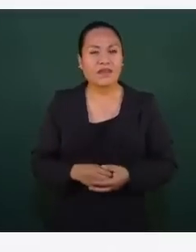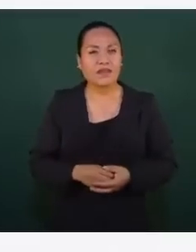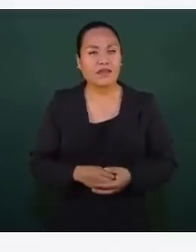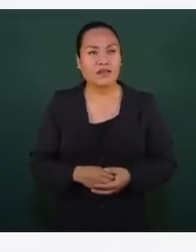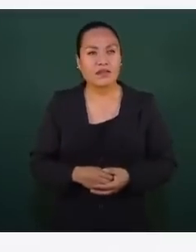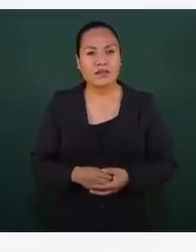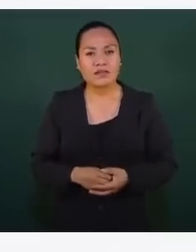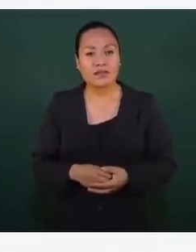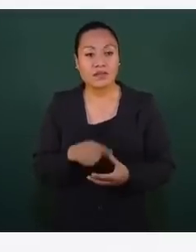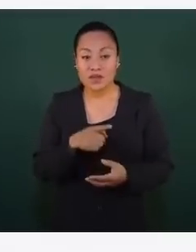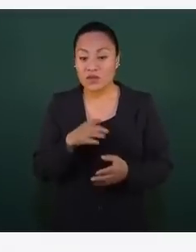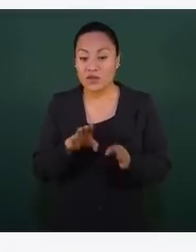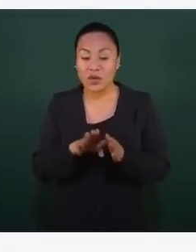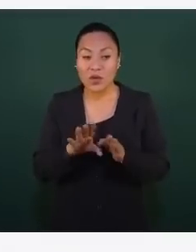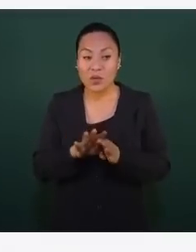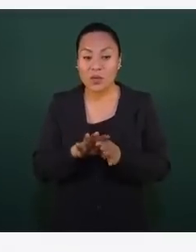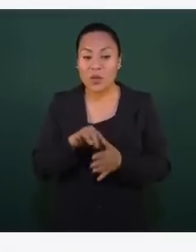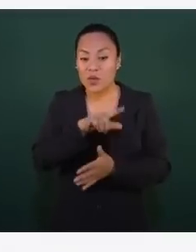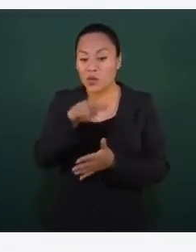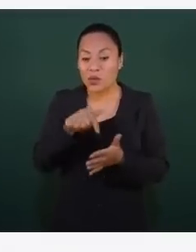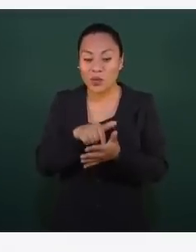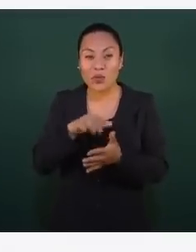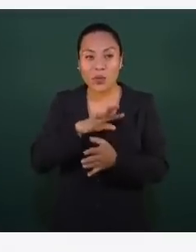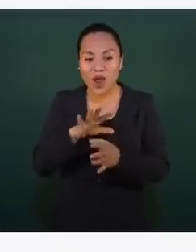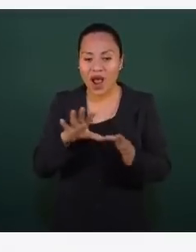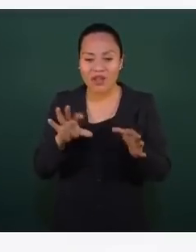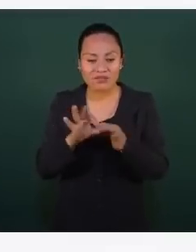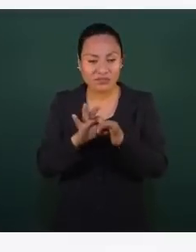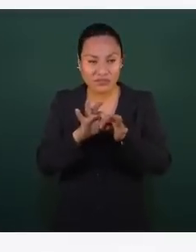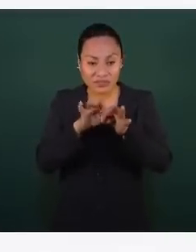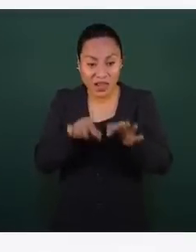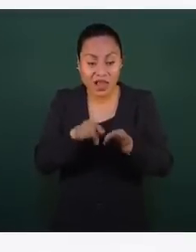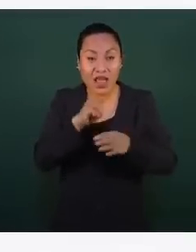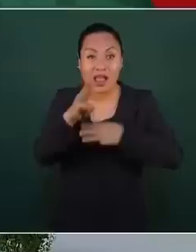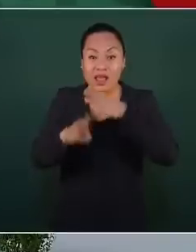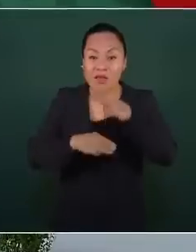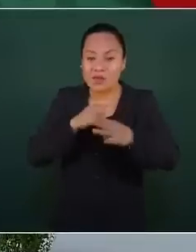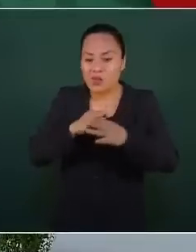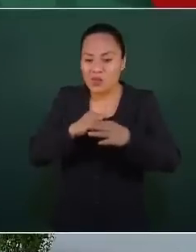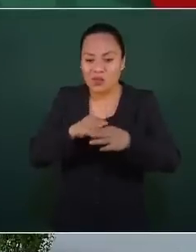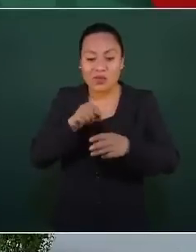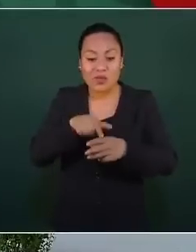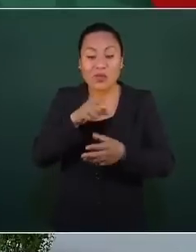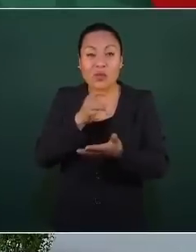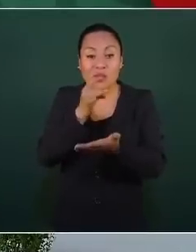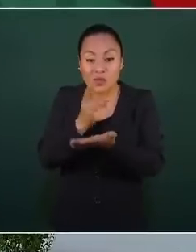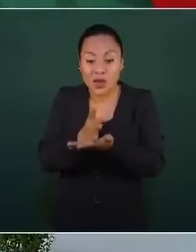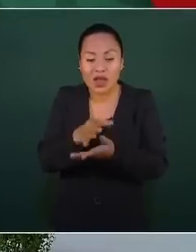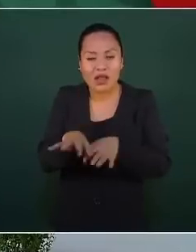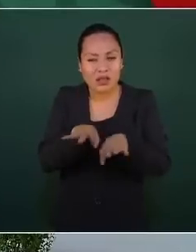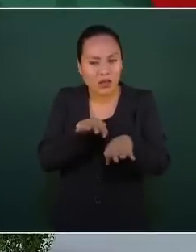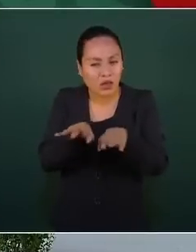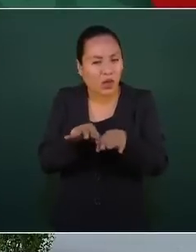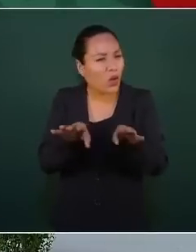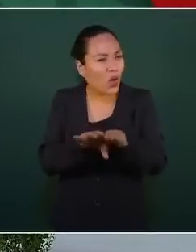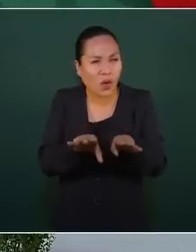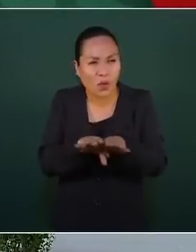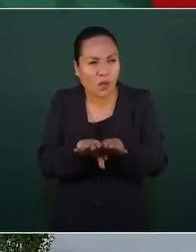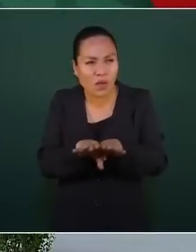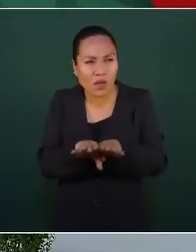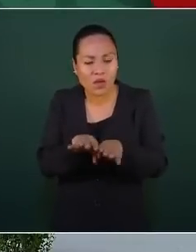posible consolidarnos como región productiva en el mundo si no llevamos a cabo un